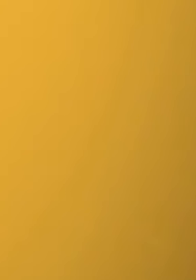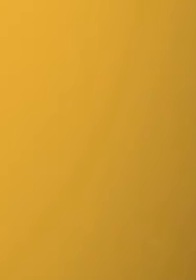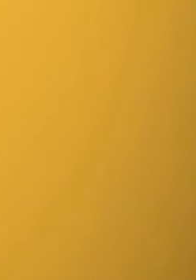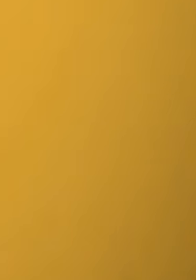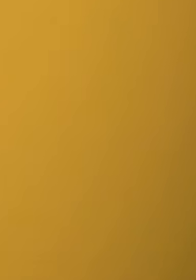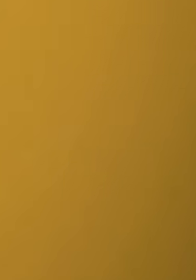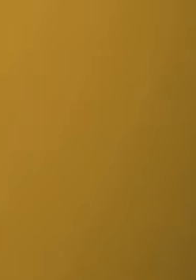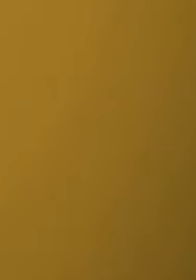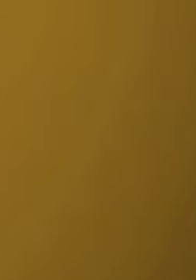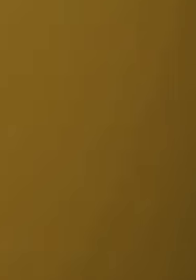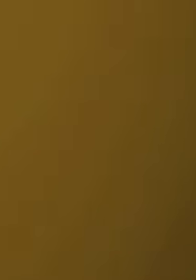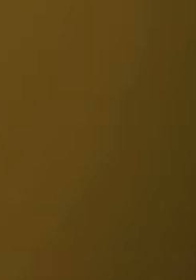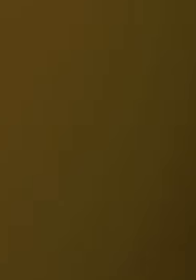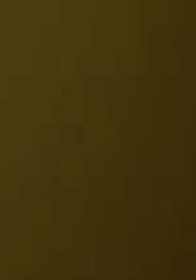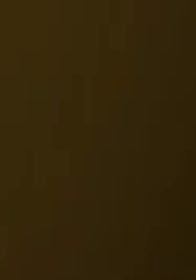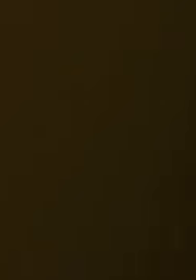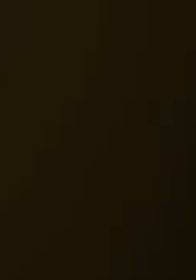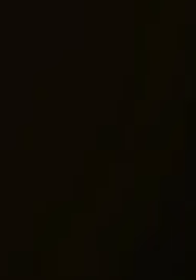¡Gracias!